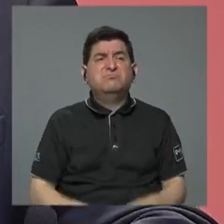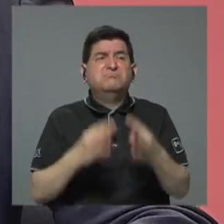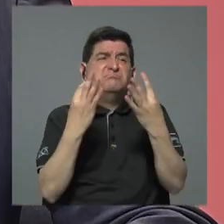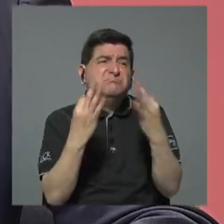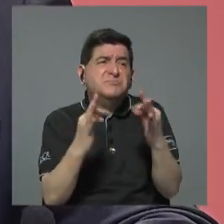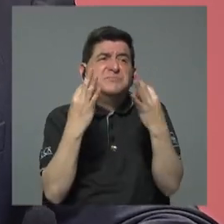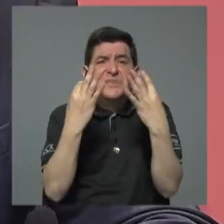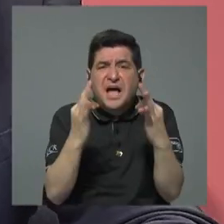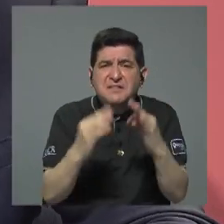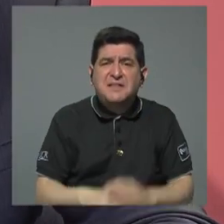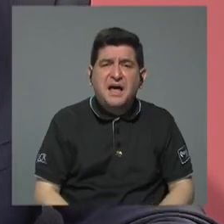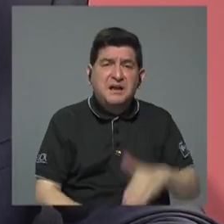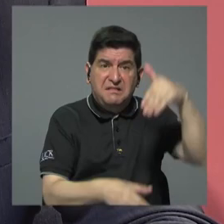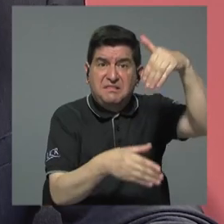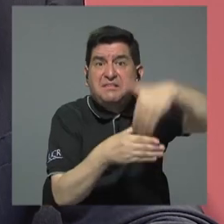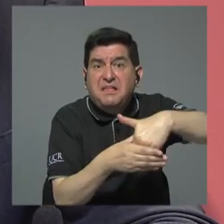esfuerzo